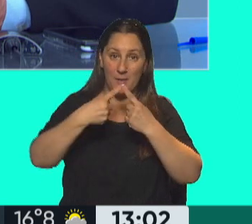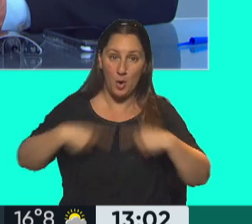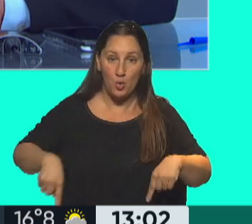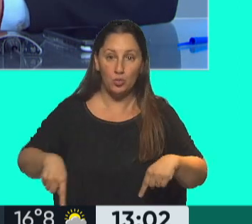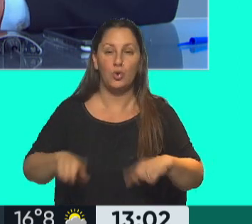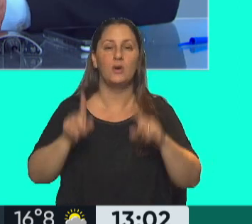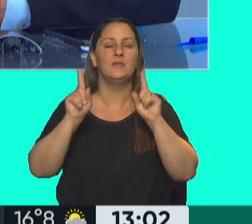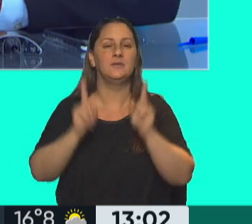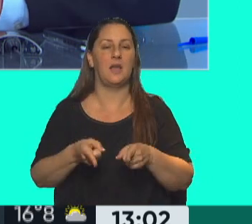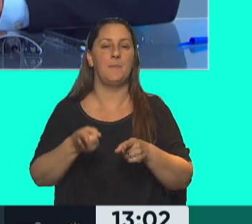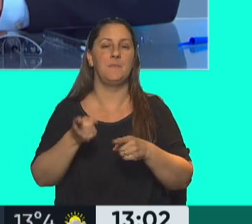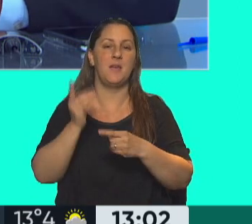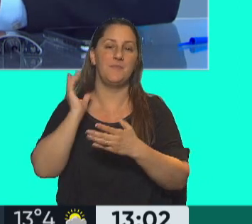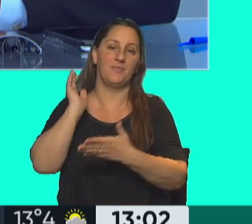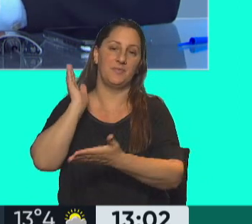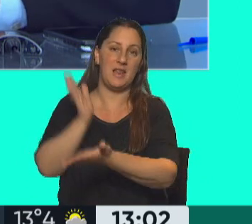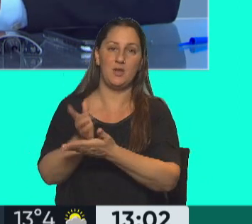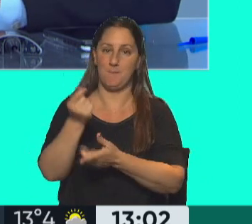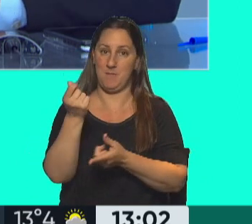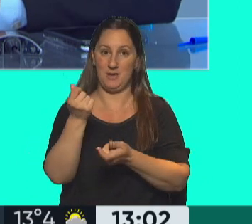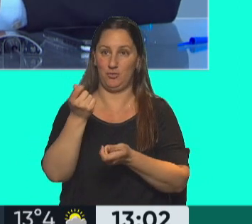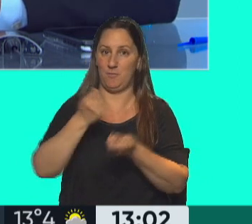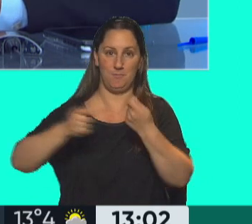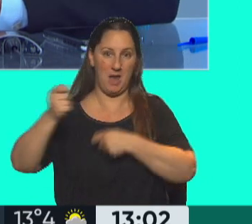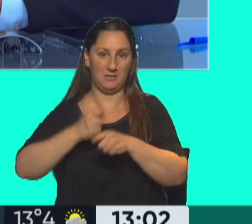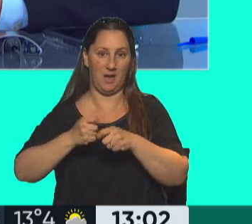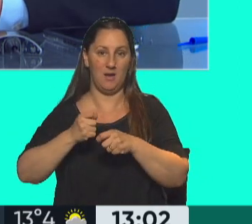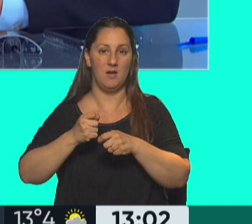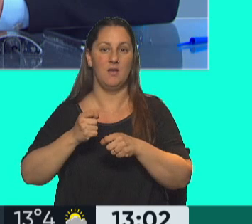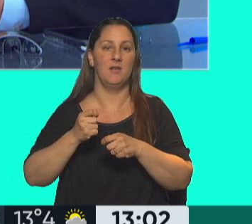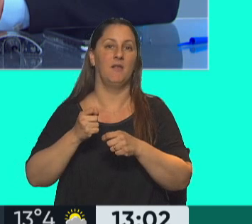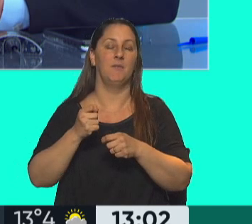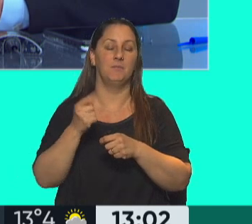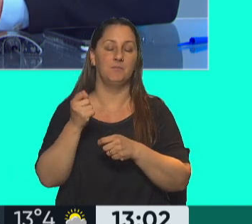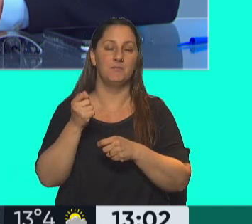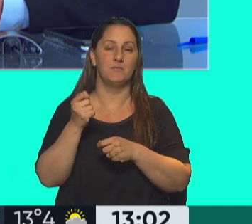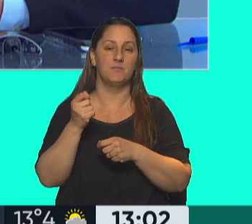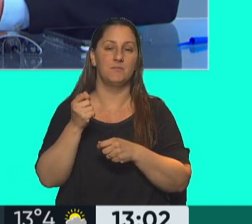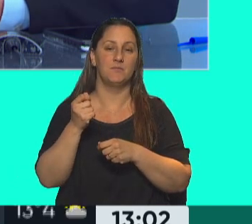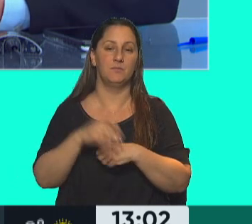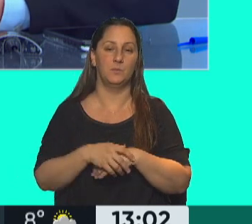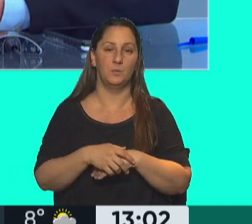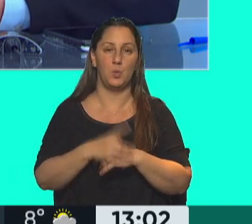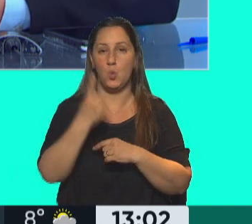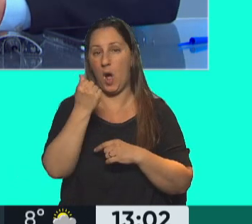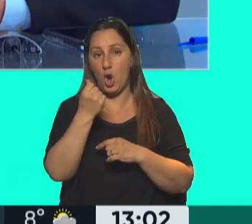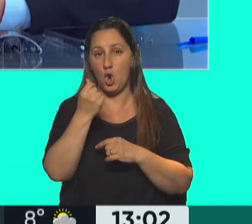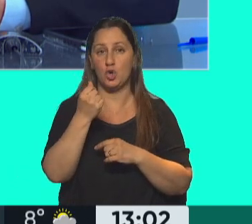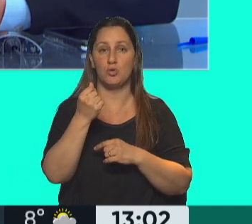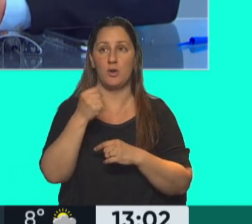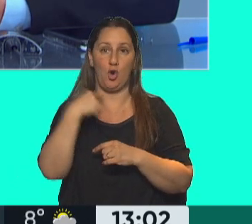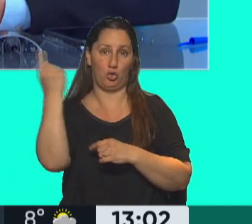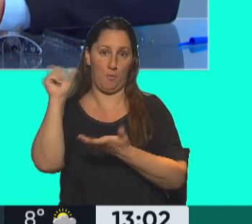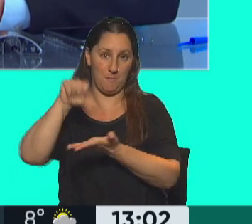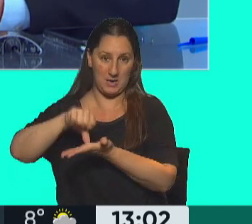parte, el delito cambiario, penal cambiario, al dejar un valor en el exterior.